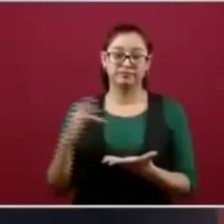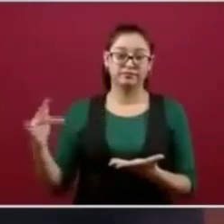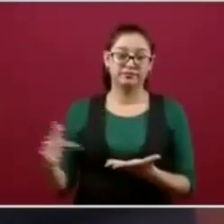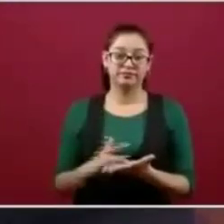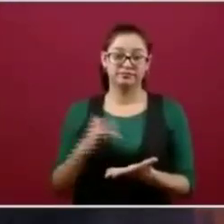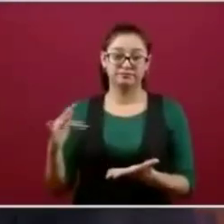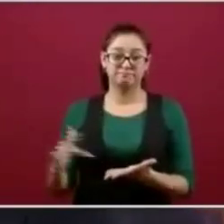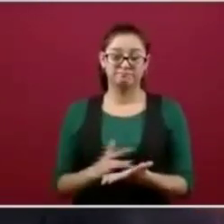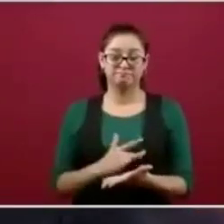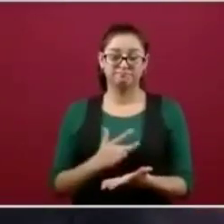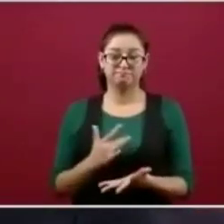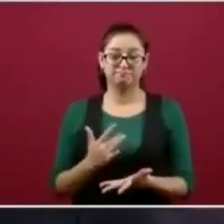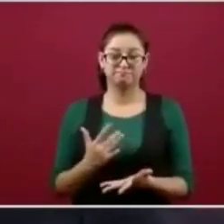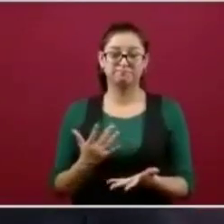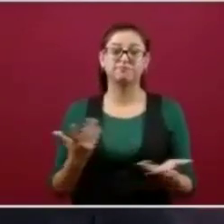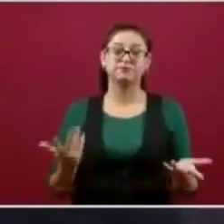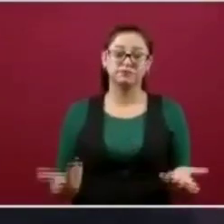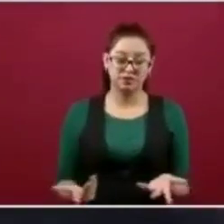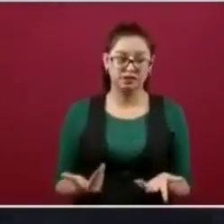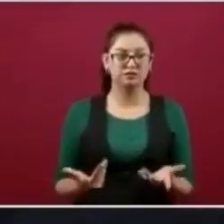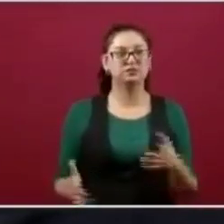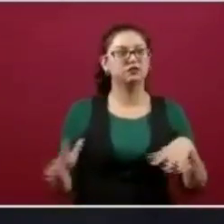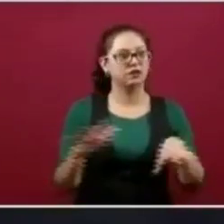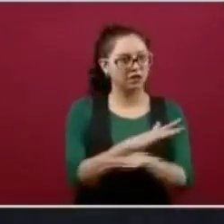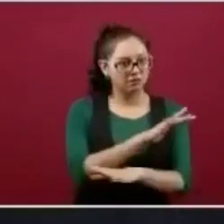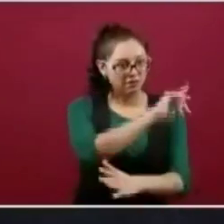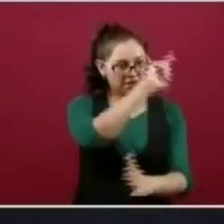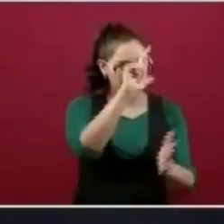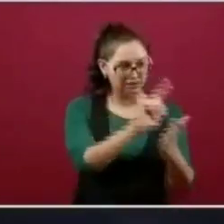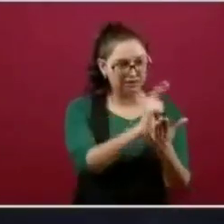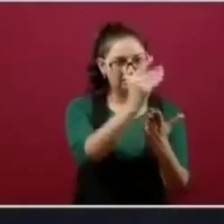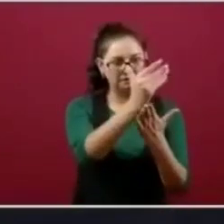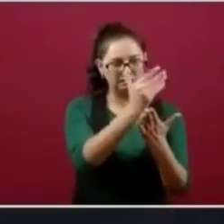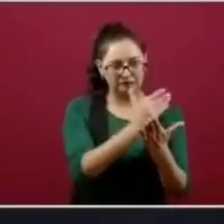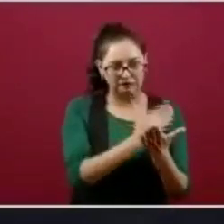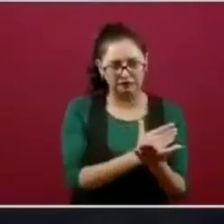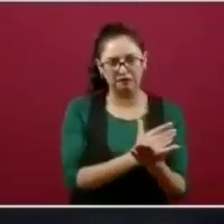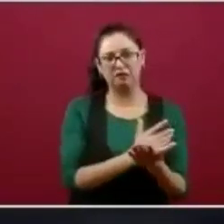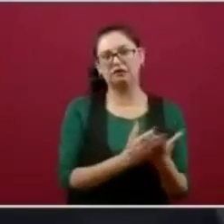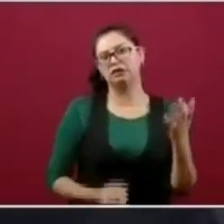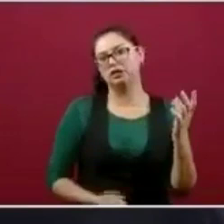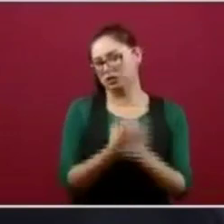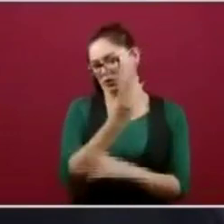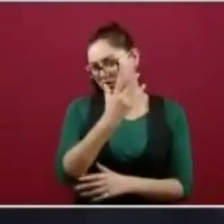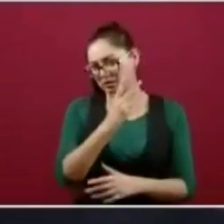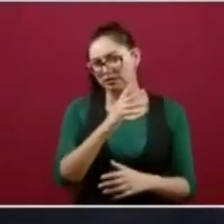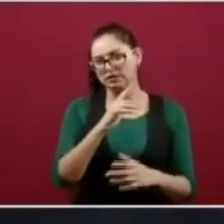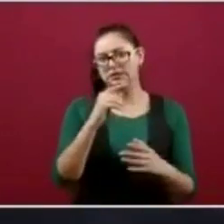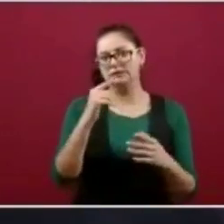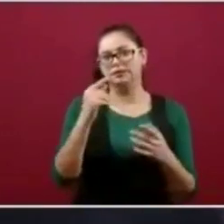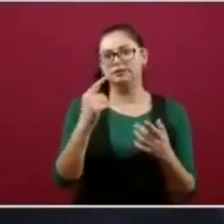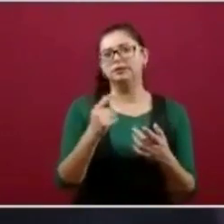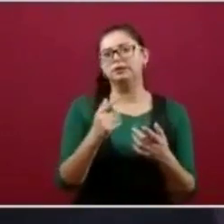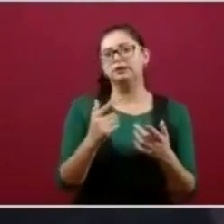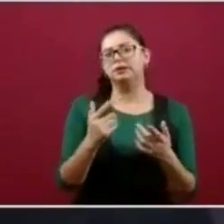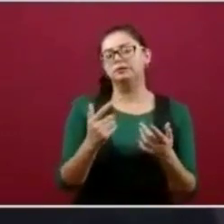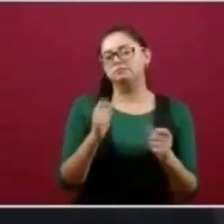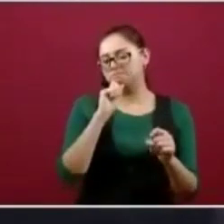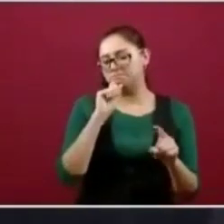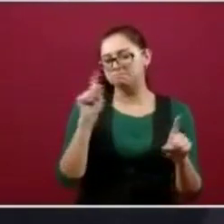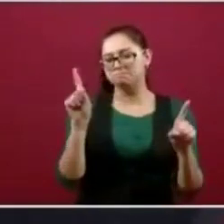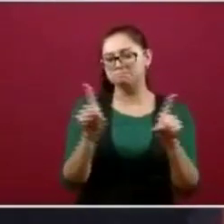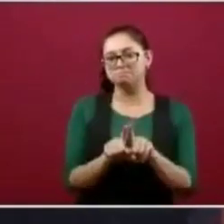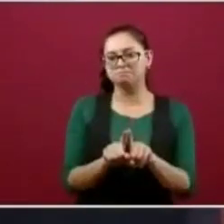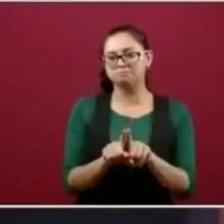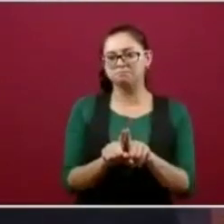Por eso se está ajustando el marco legal, por eso estamos hablando